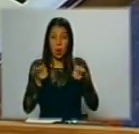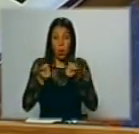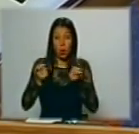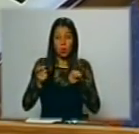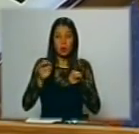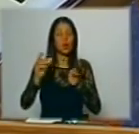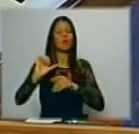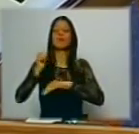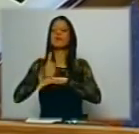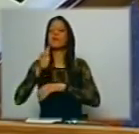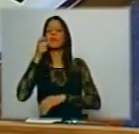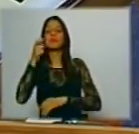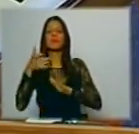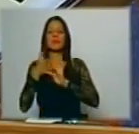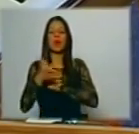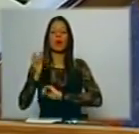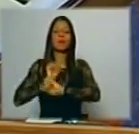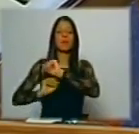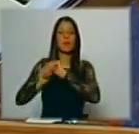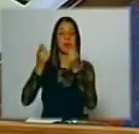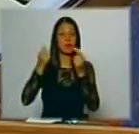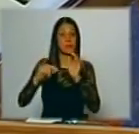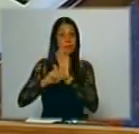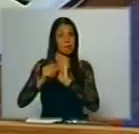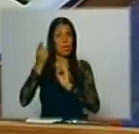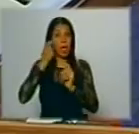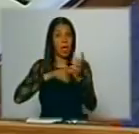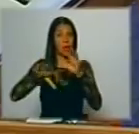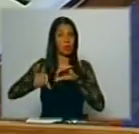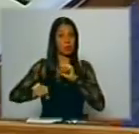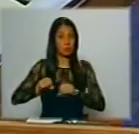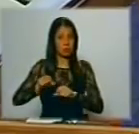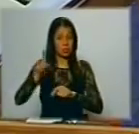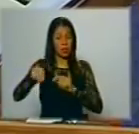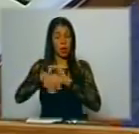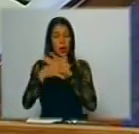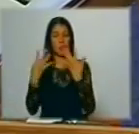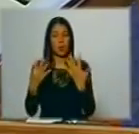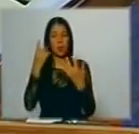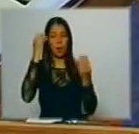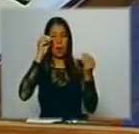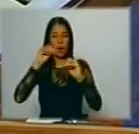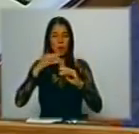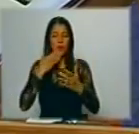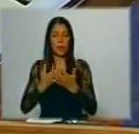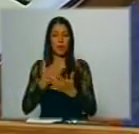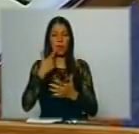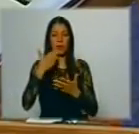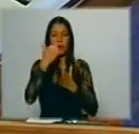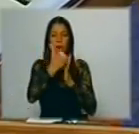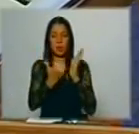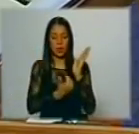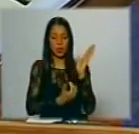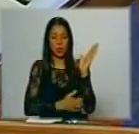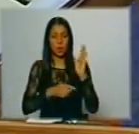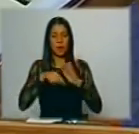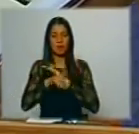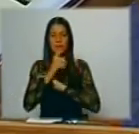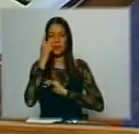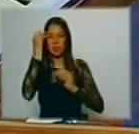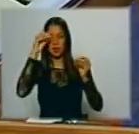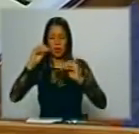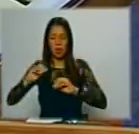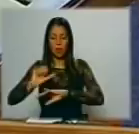la Superintendencia Nacional para la Defensa de los Derechos Socioeconómicos. 9. Aprobar o no la propuesta de reglamento interno presentada a su consideración